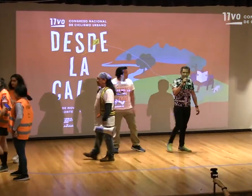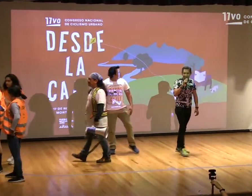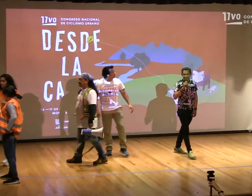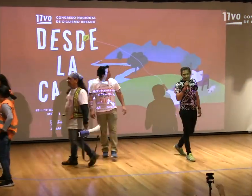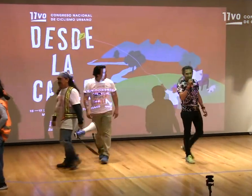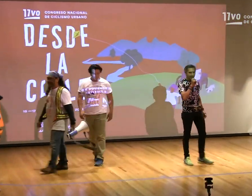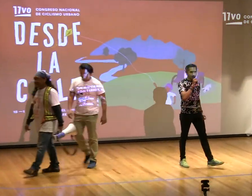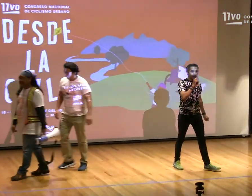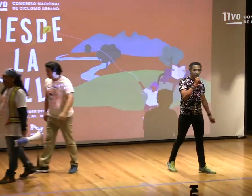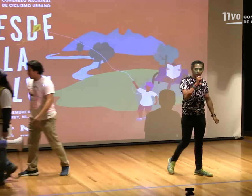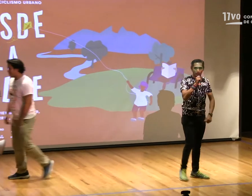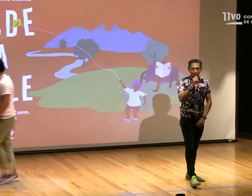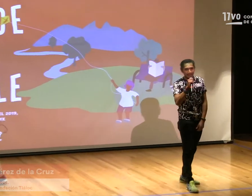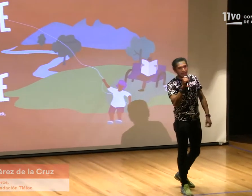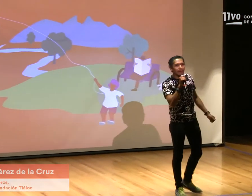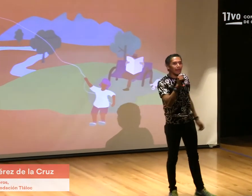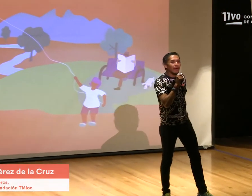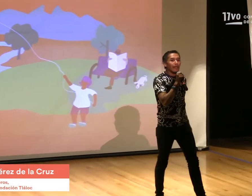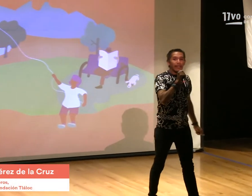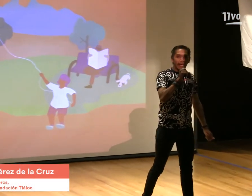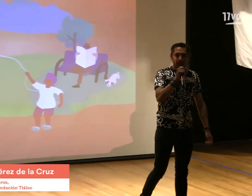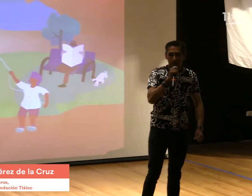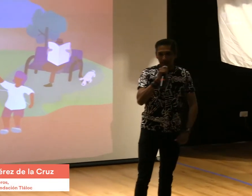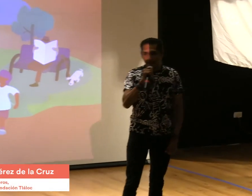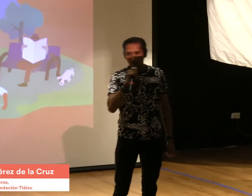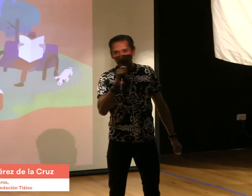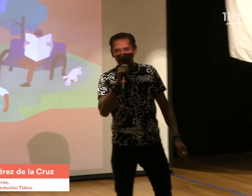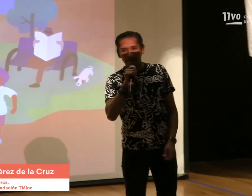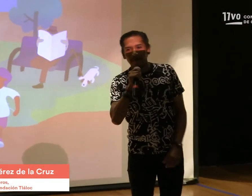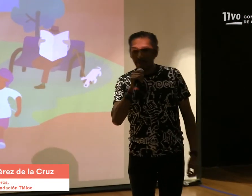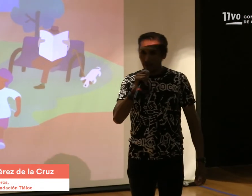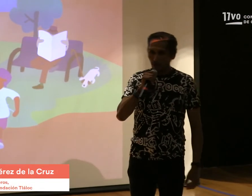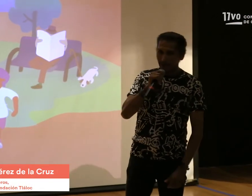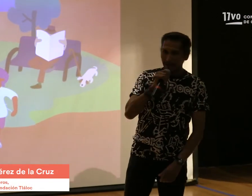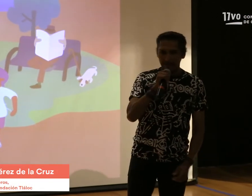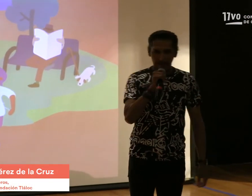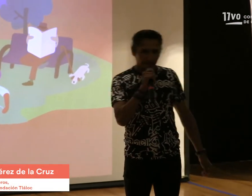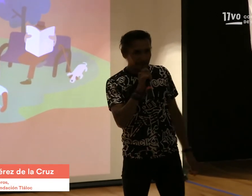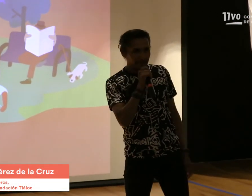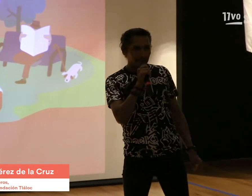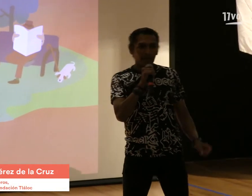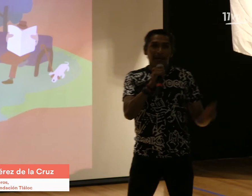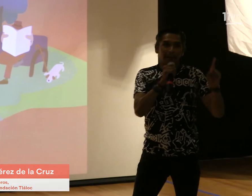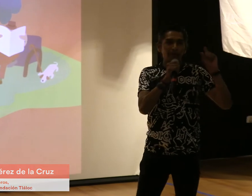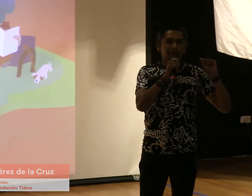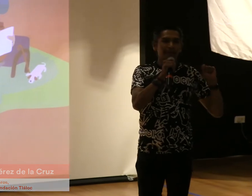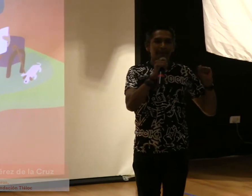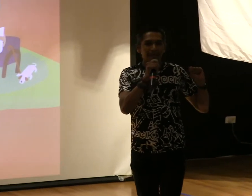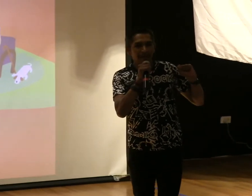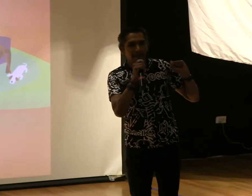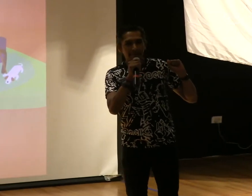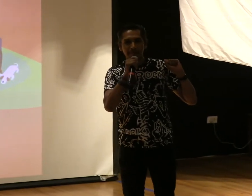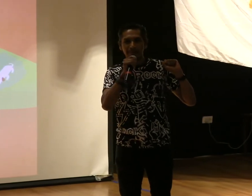catalán las tardes mi nombre es julio césar de colectivo lunes de toluca estado de méxico entonces